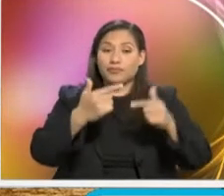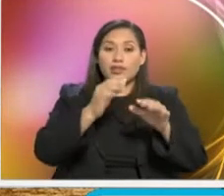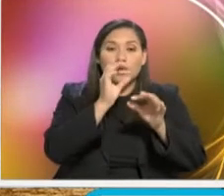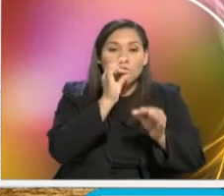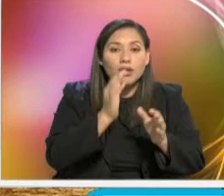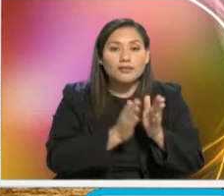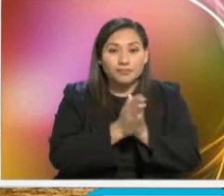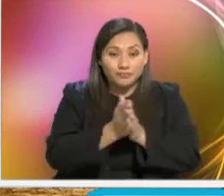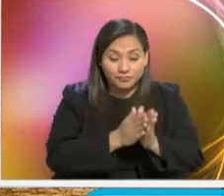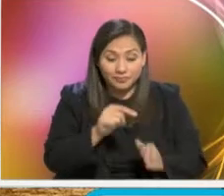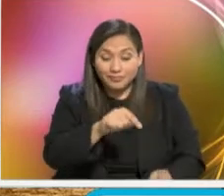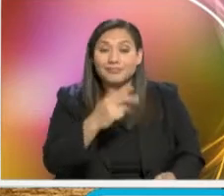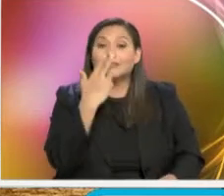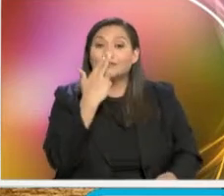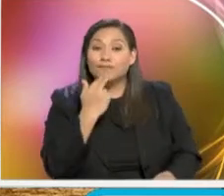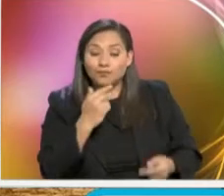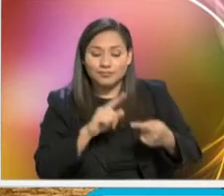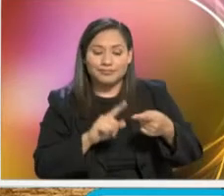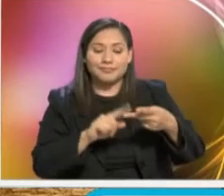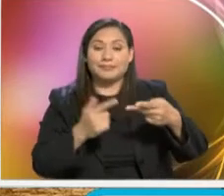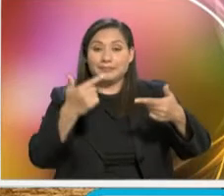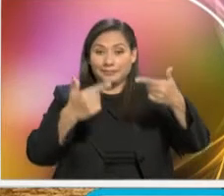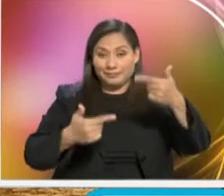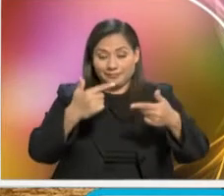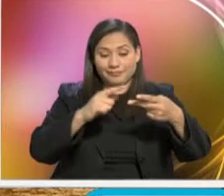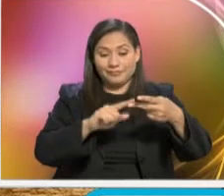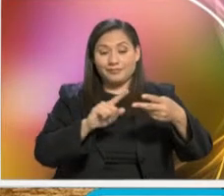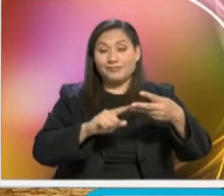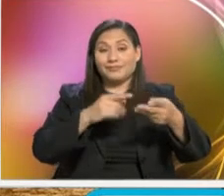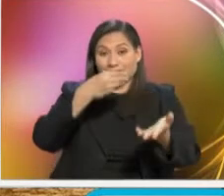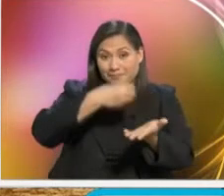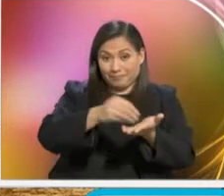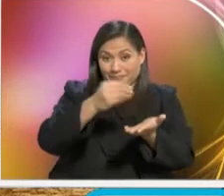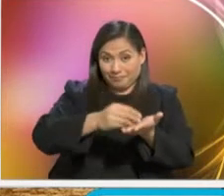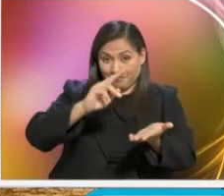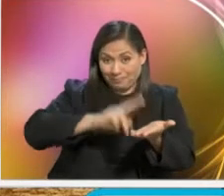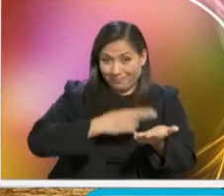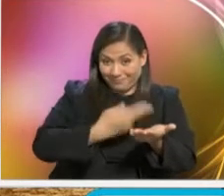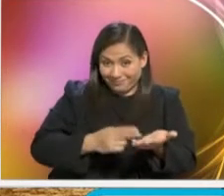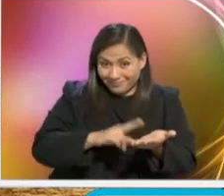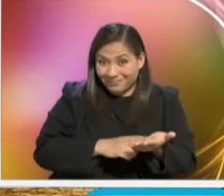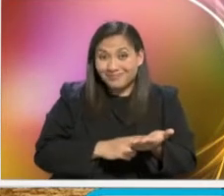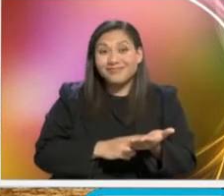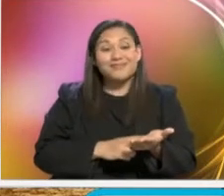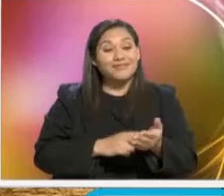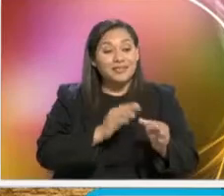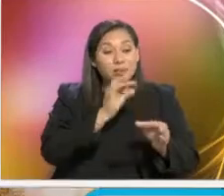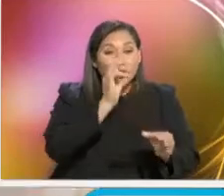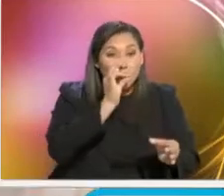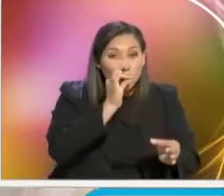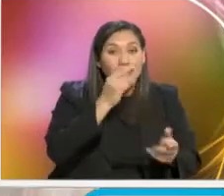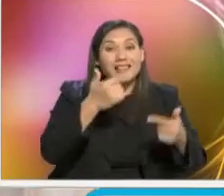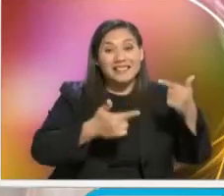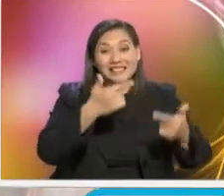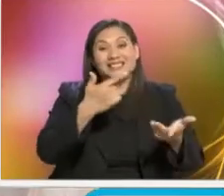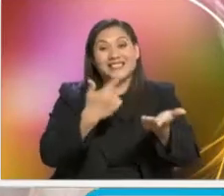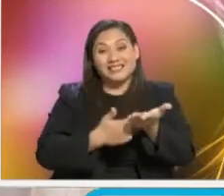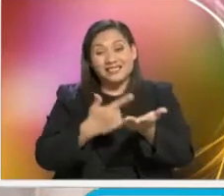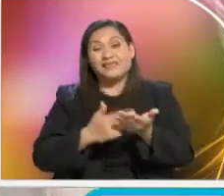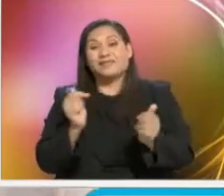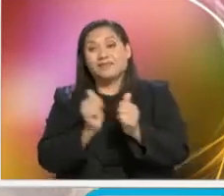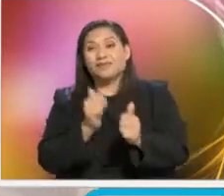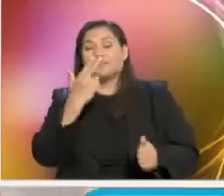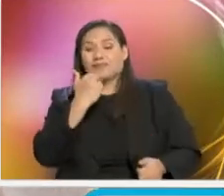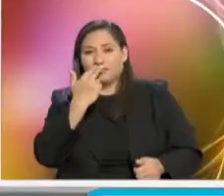si tiene azúcar, leche y manteca, entonces te estás tomando una leche con grasa y azúcar, ¿no?